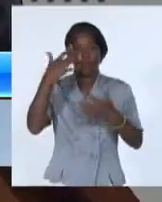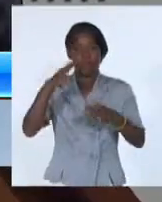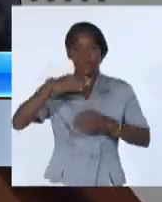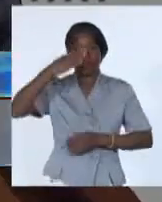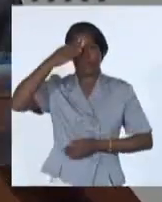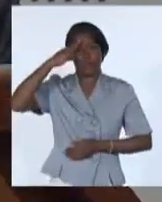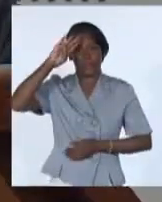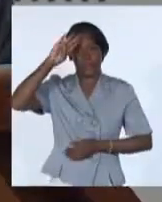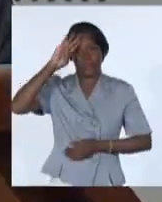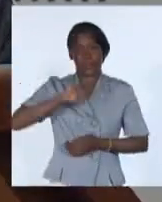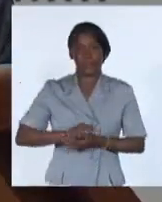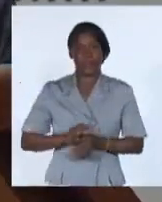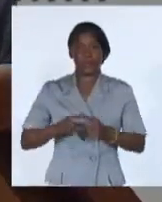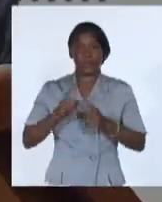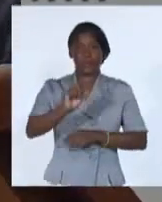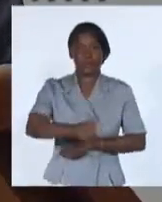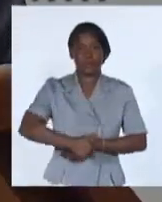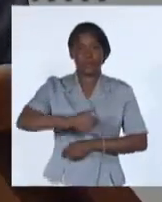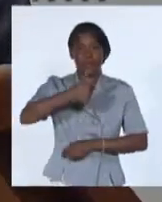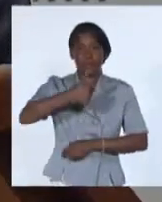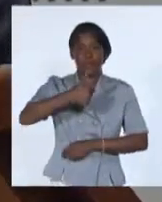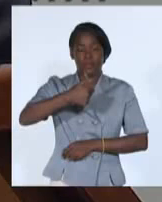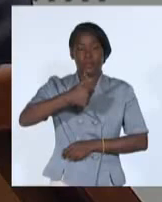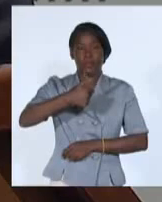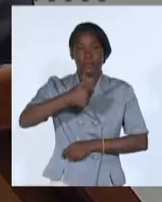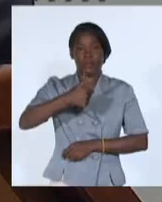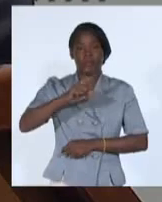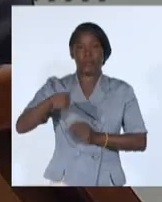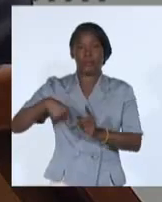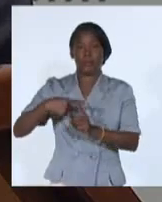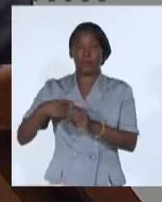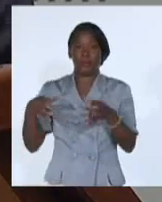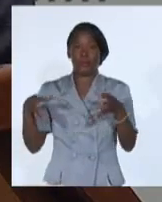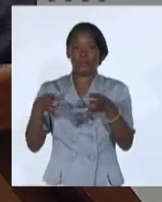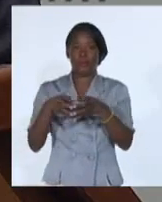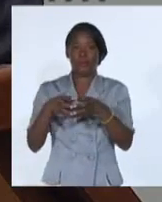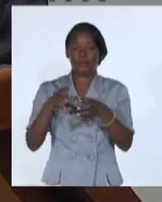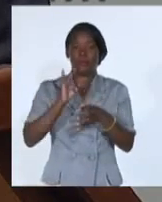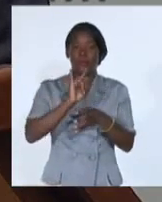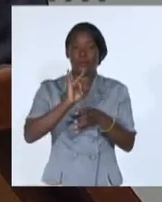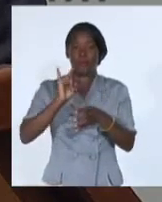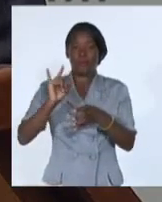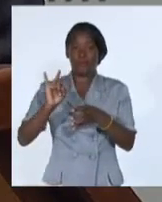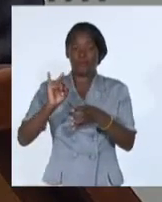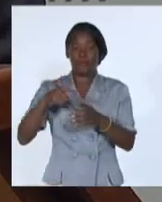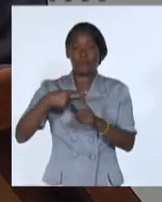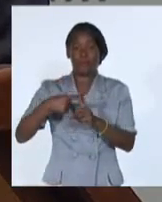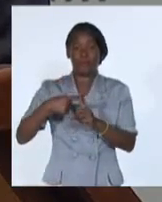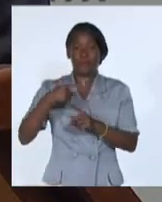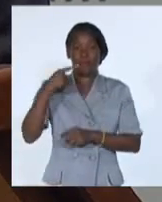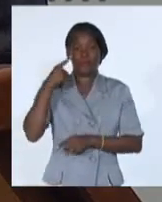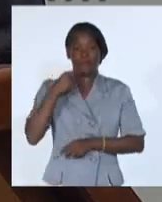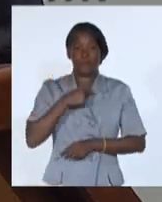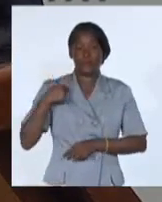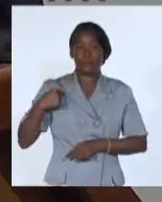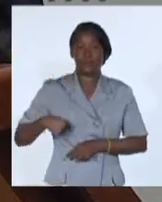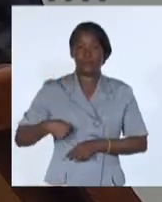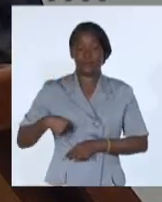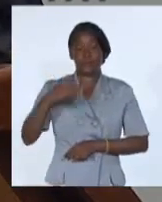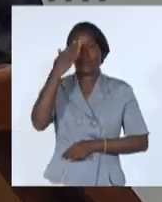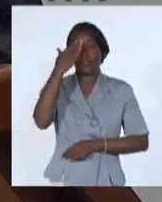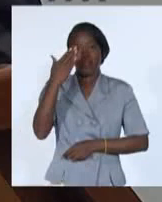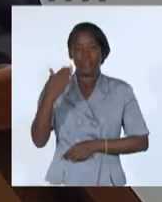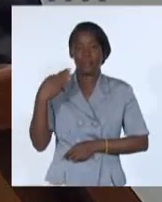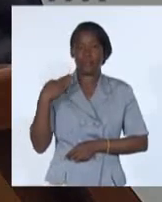su presidencia exitosa del G77 y le agradezco la cálida bienvenida y la